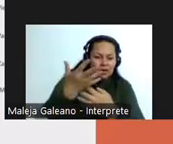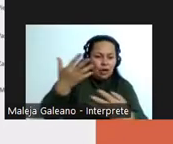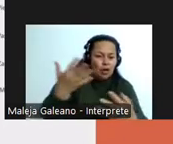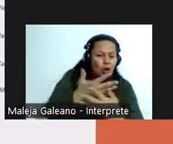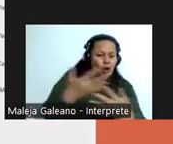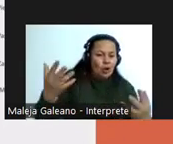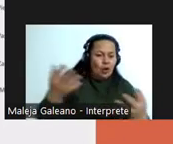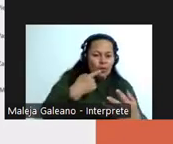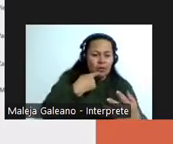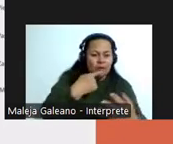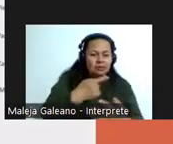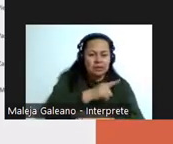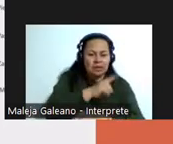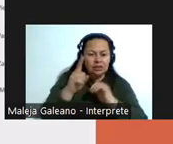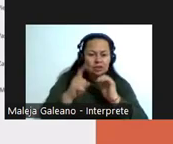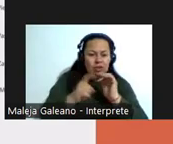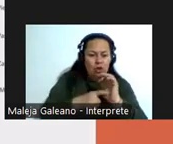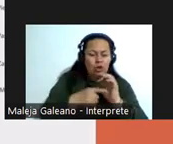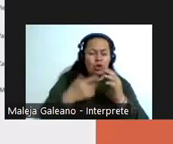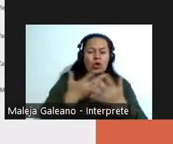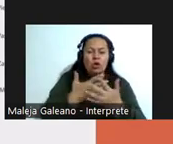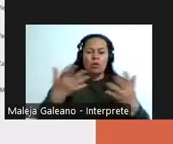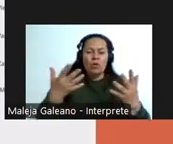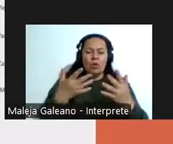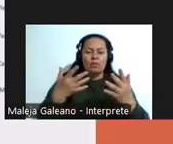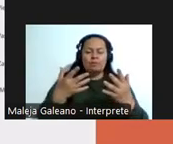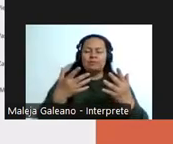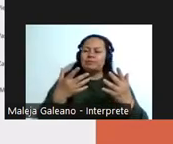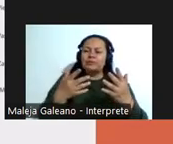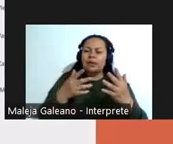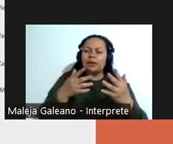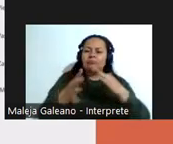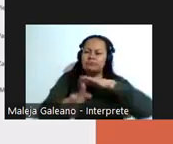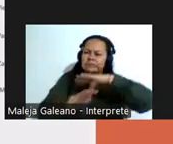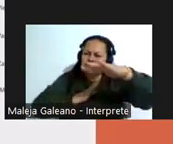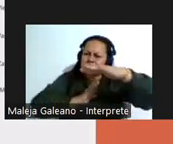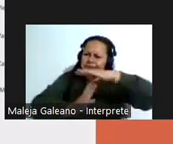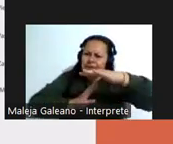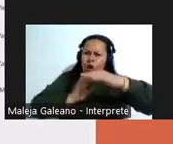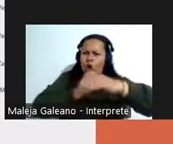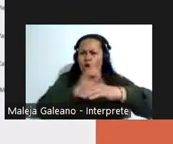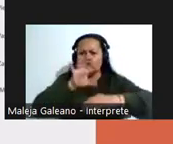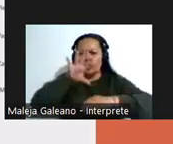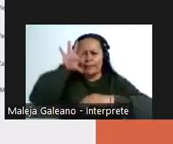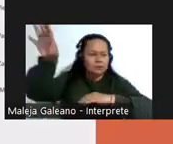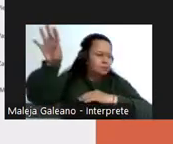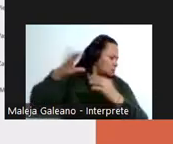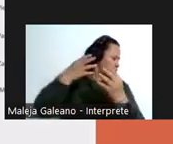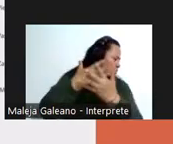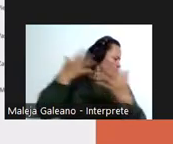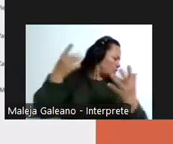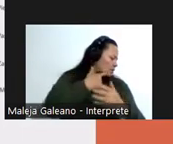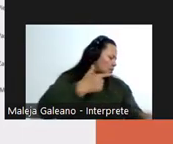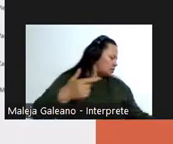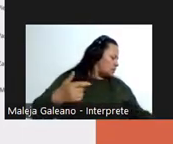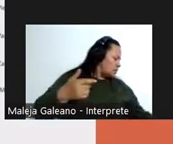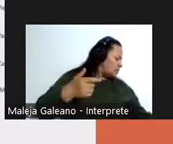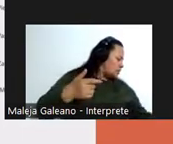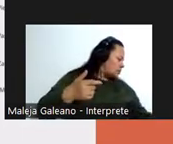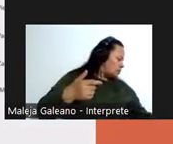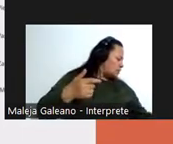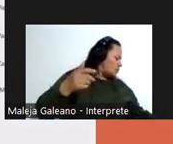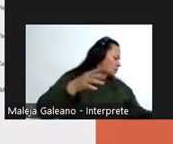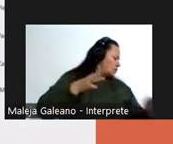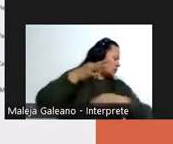venas de las piernas de las mujeres que emigraron y les traza con un mapa, con un Sharpie, traza esas